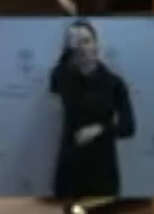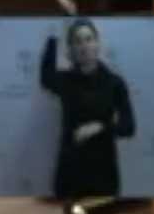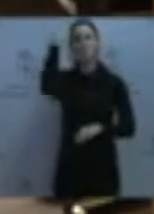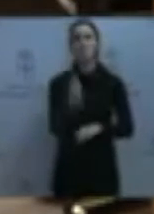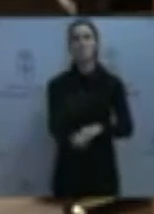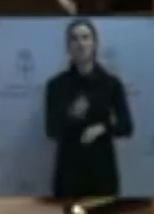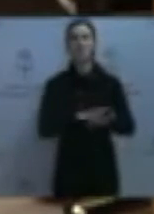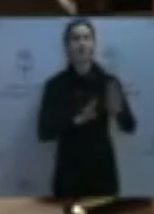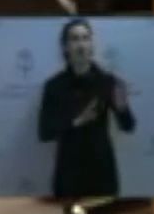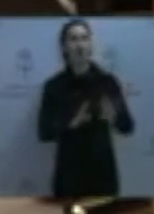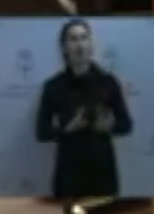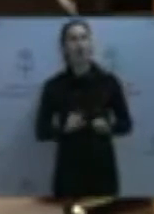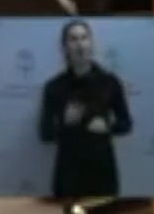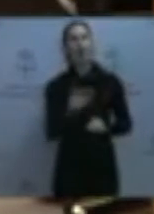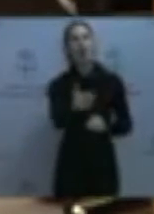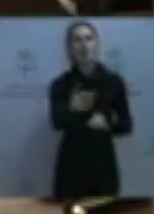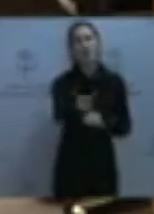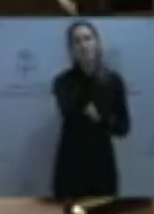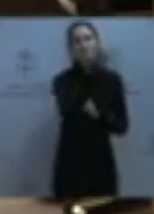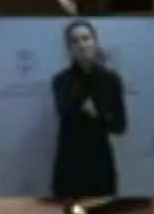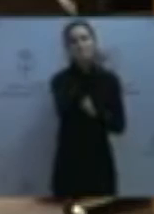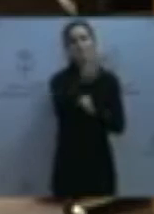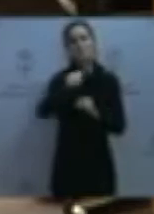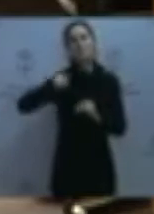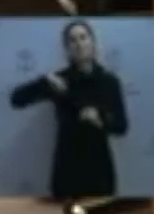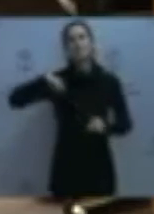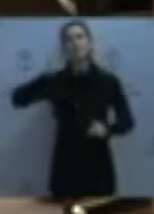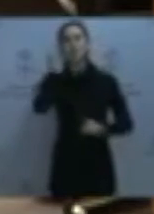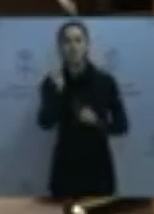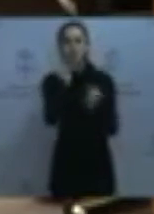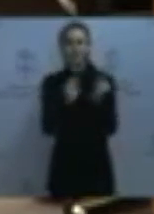día con serlo. Pero una cosa